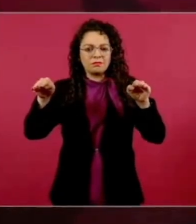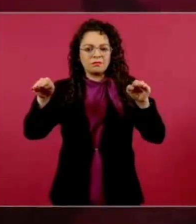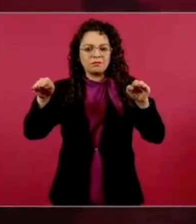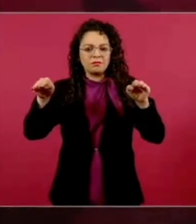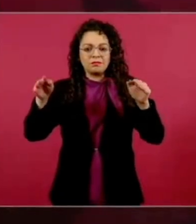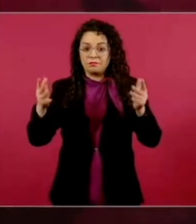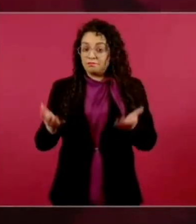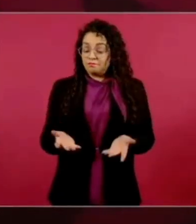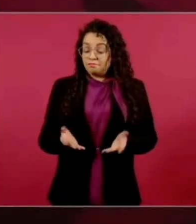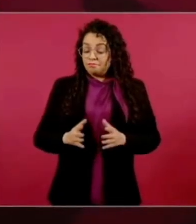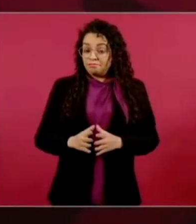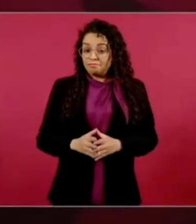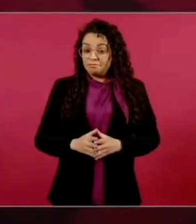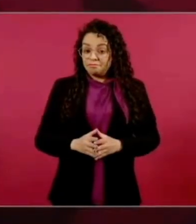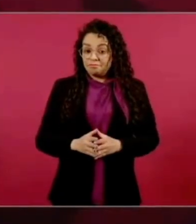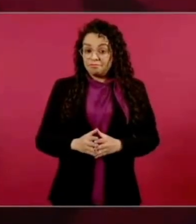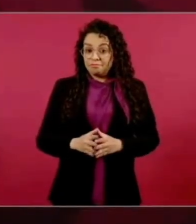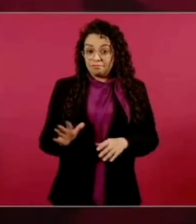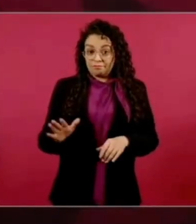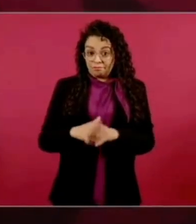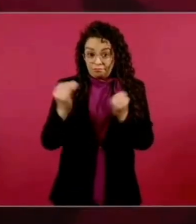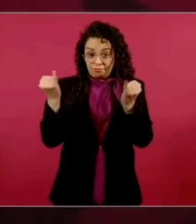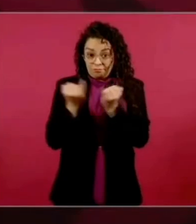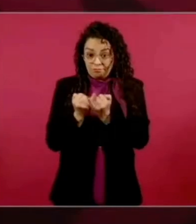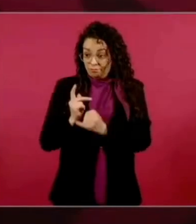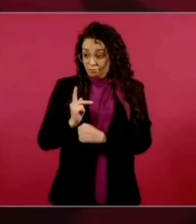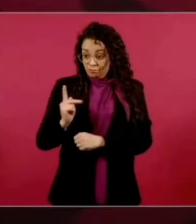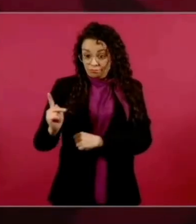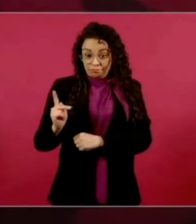No somos iguales.